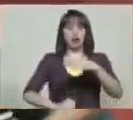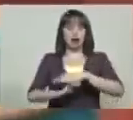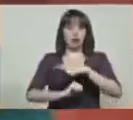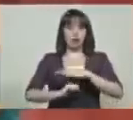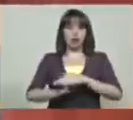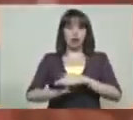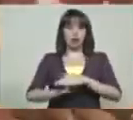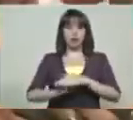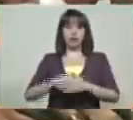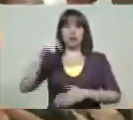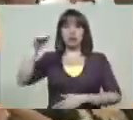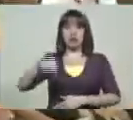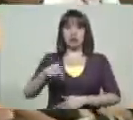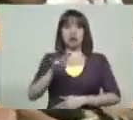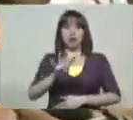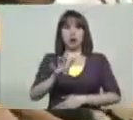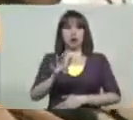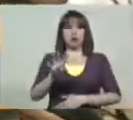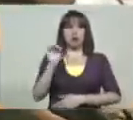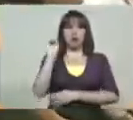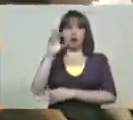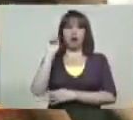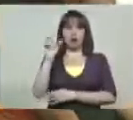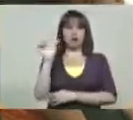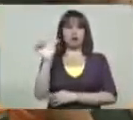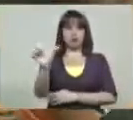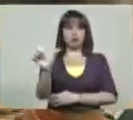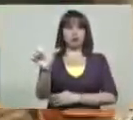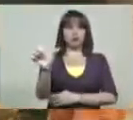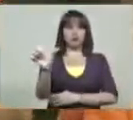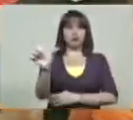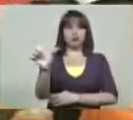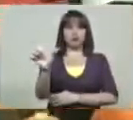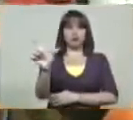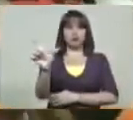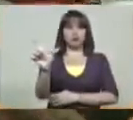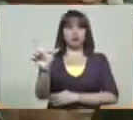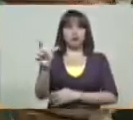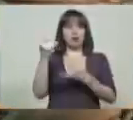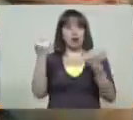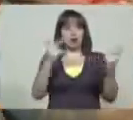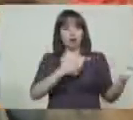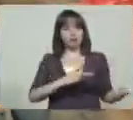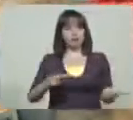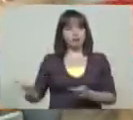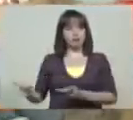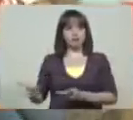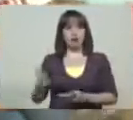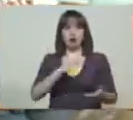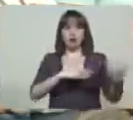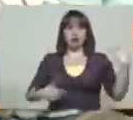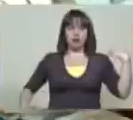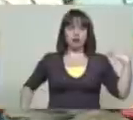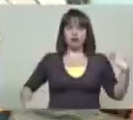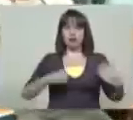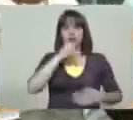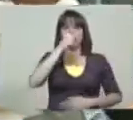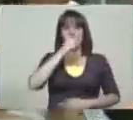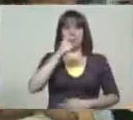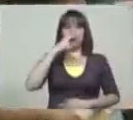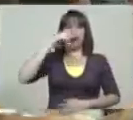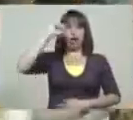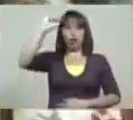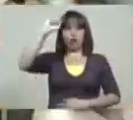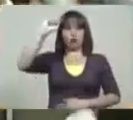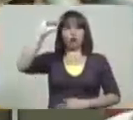Congreso, cuarto Congreso del Partido Socialista Unido de Venezuela, dejo con ustedes a nuestro querido hermano y camarada Nicolás Maduro